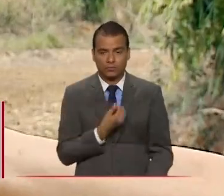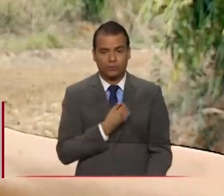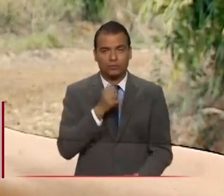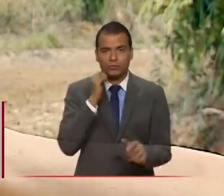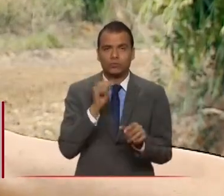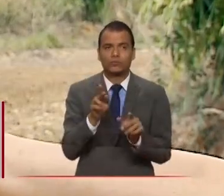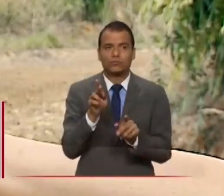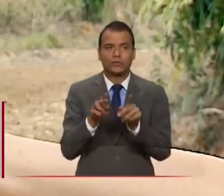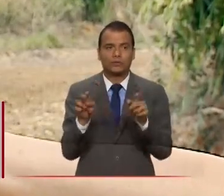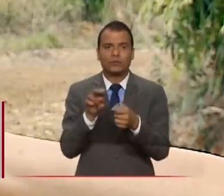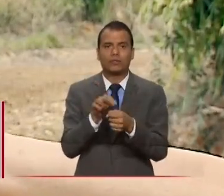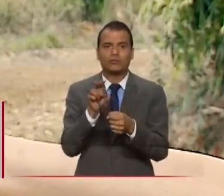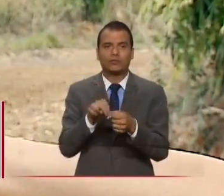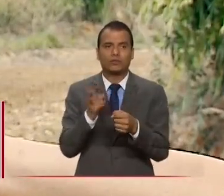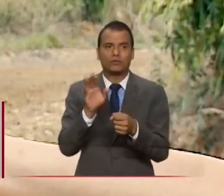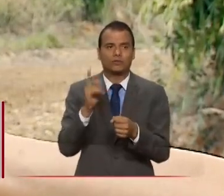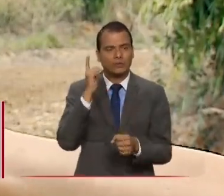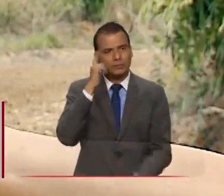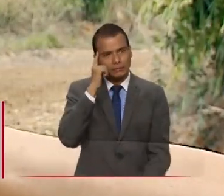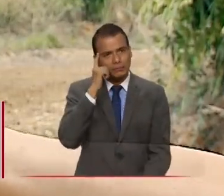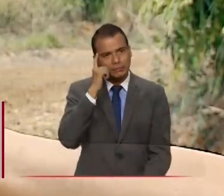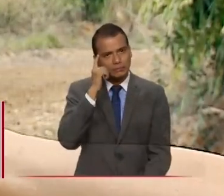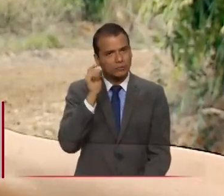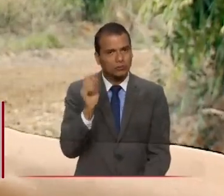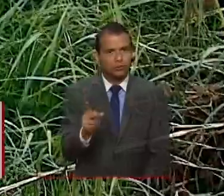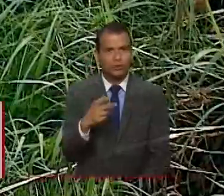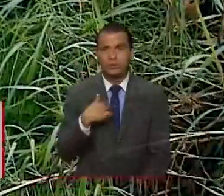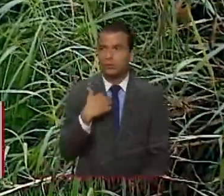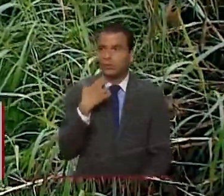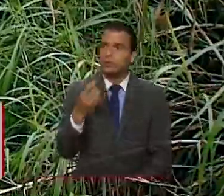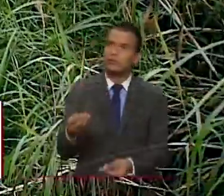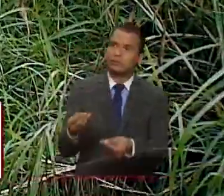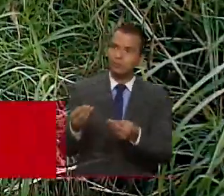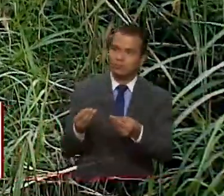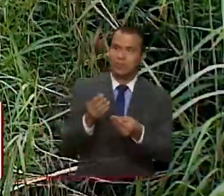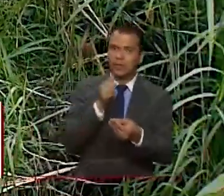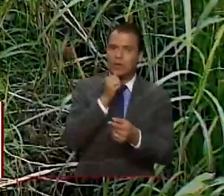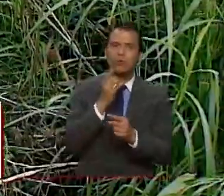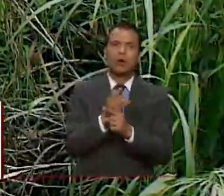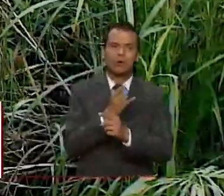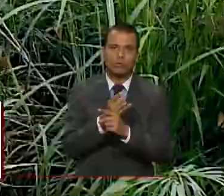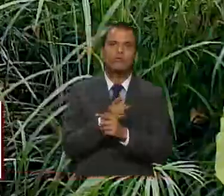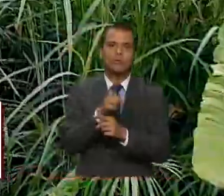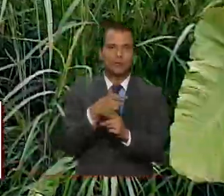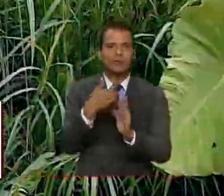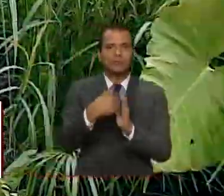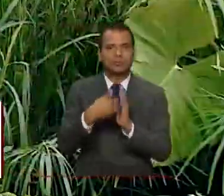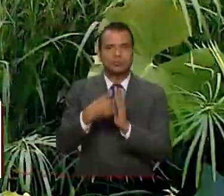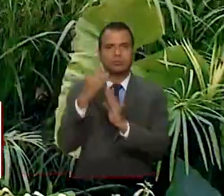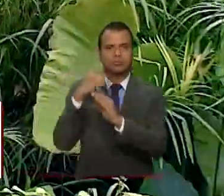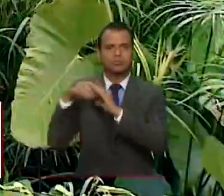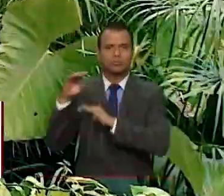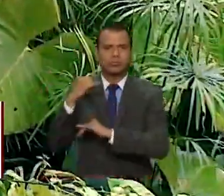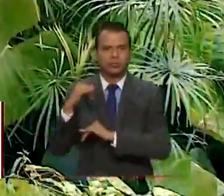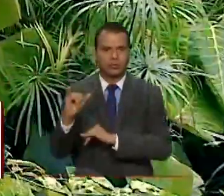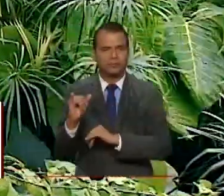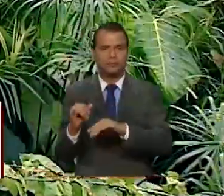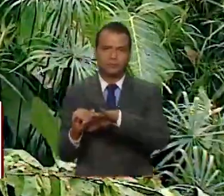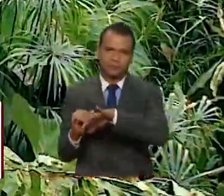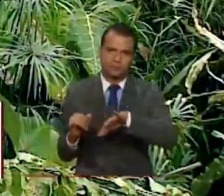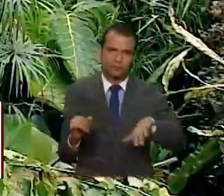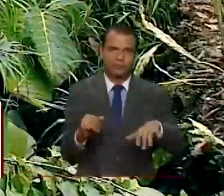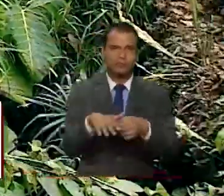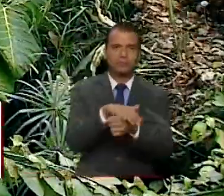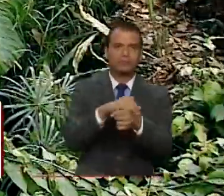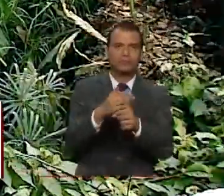ciudadanos y por lo tanto deben de legalizar estas concesiones. A propósito de basuras, el barrio La Sirena se constituye